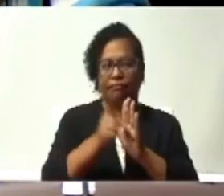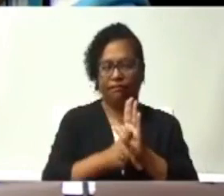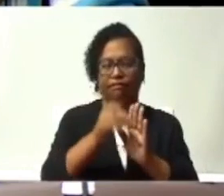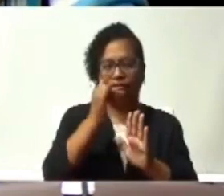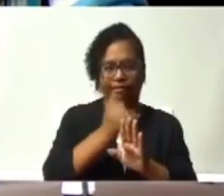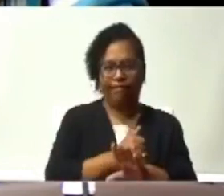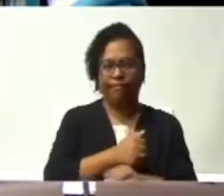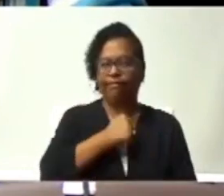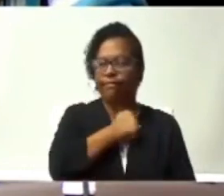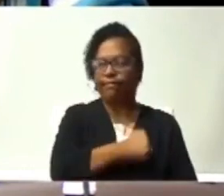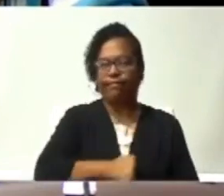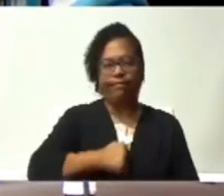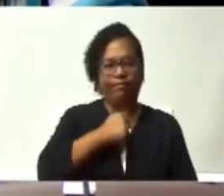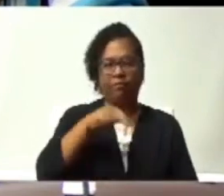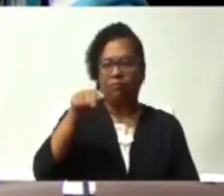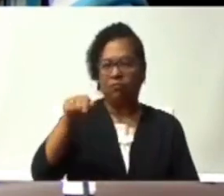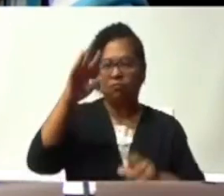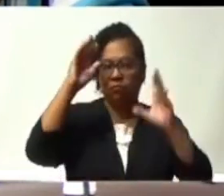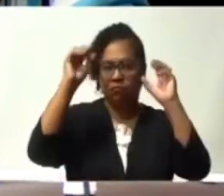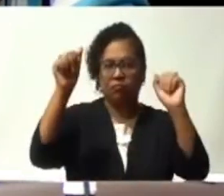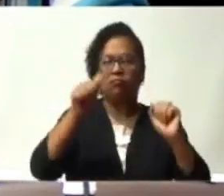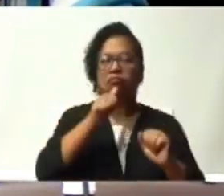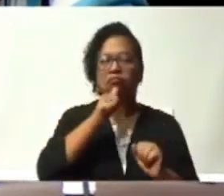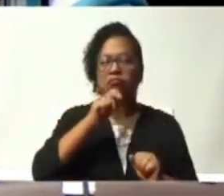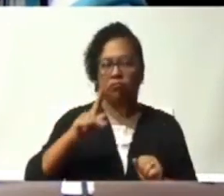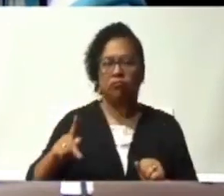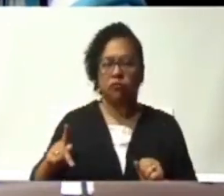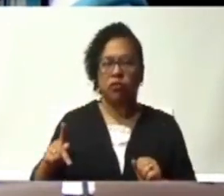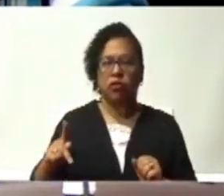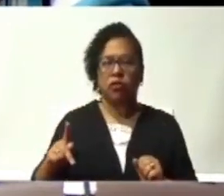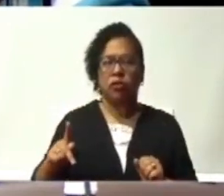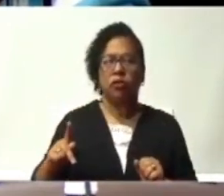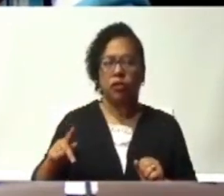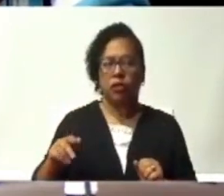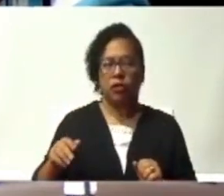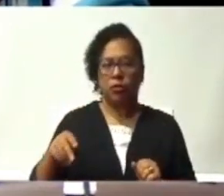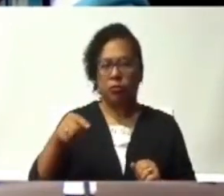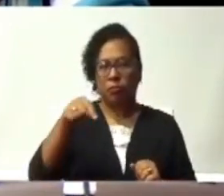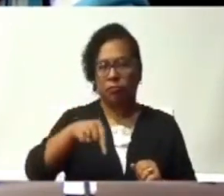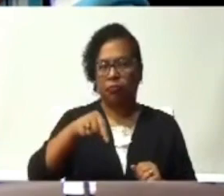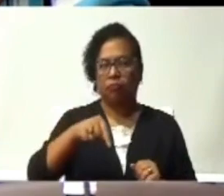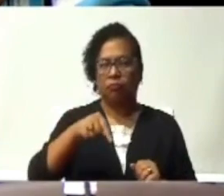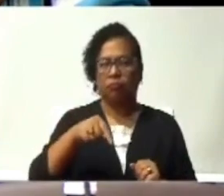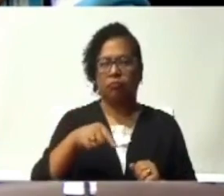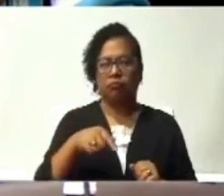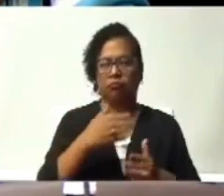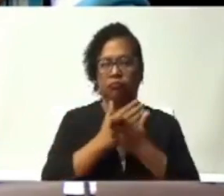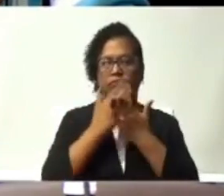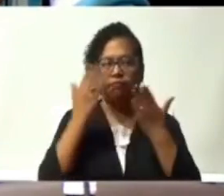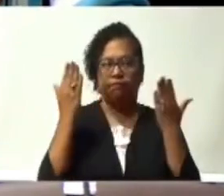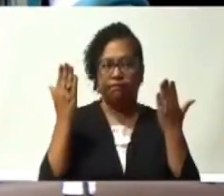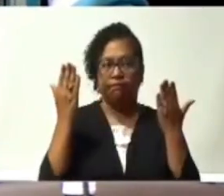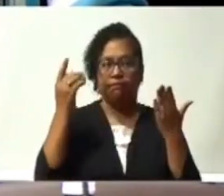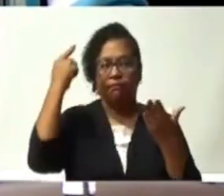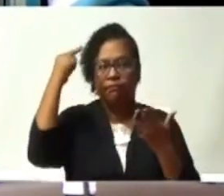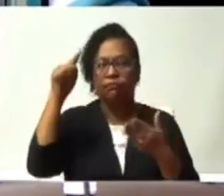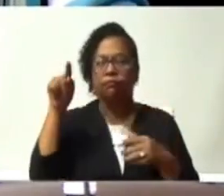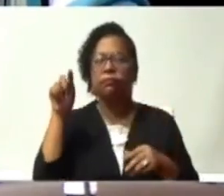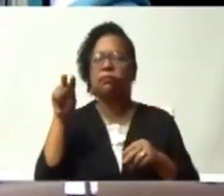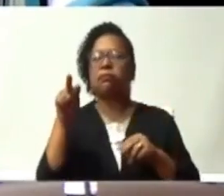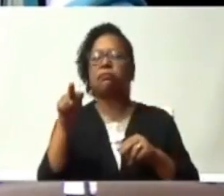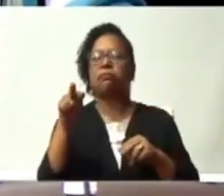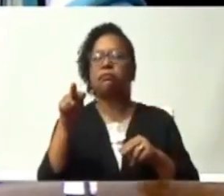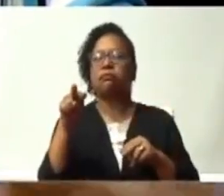para que pudiera tomar nota de lo que vamos a decir, de lo que estamos diciendo en este momento,